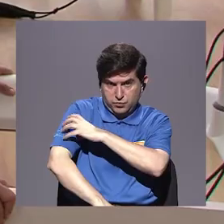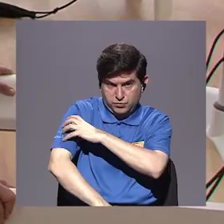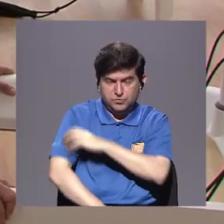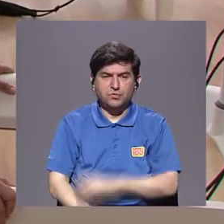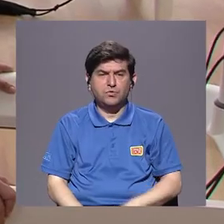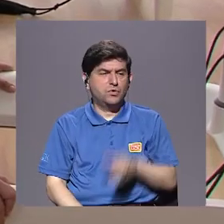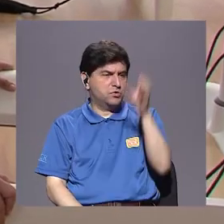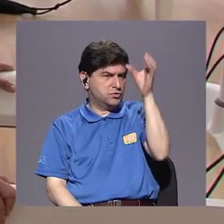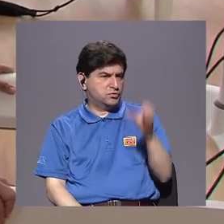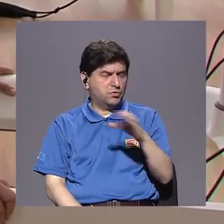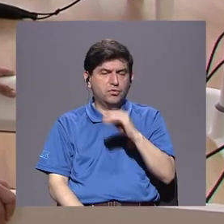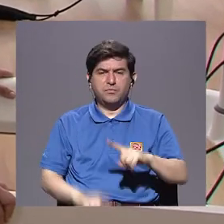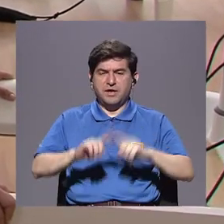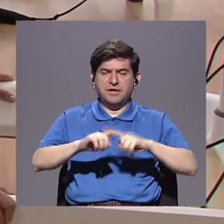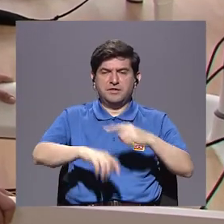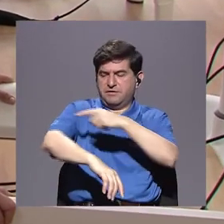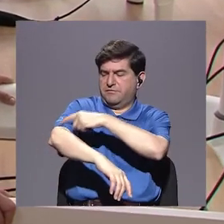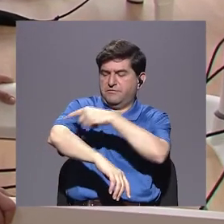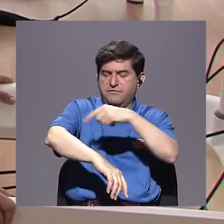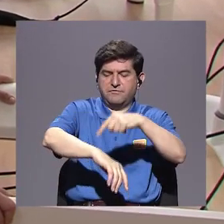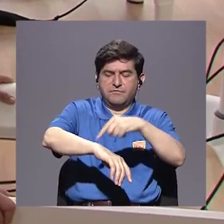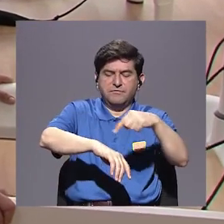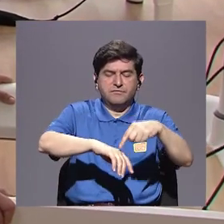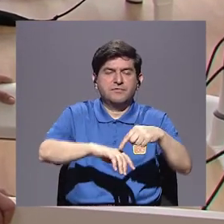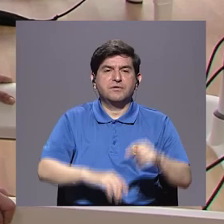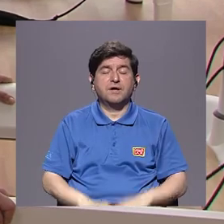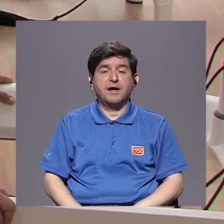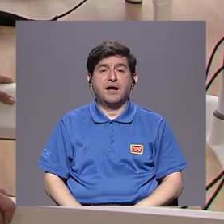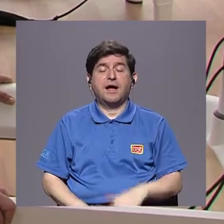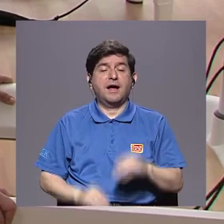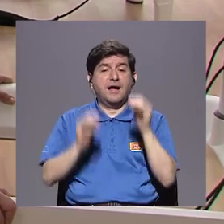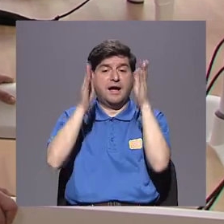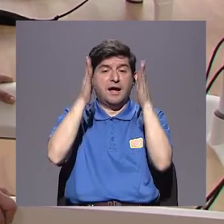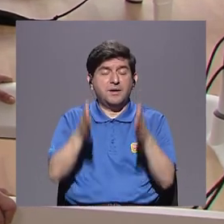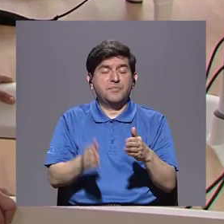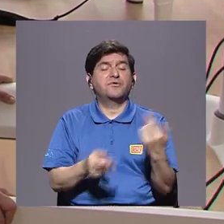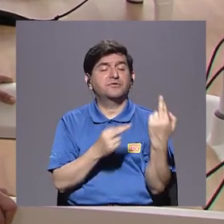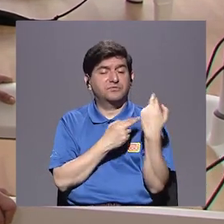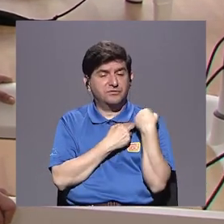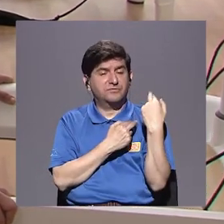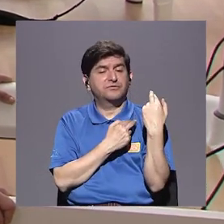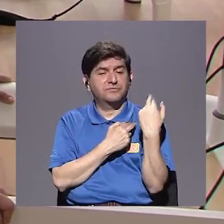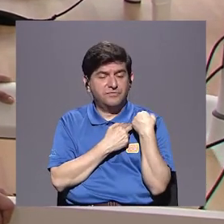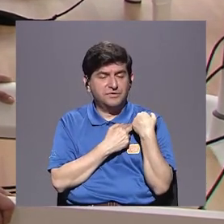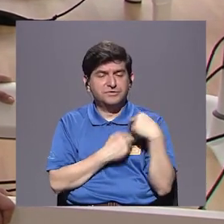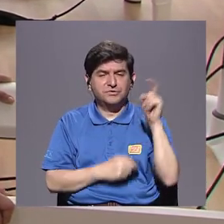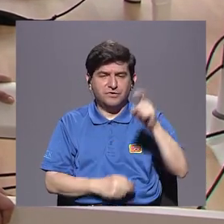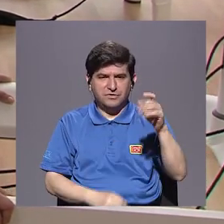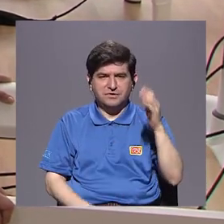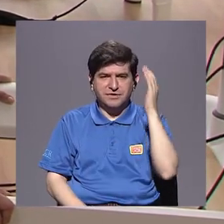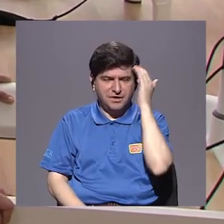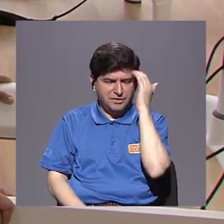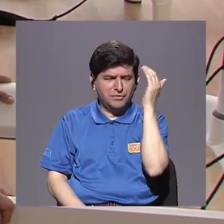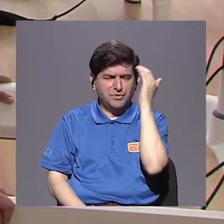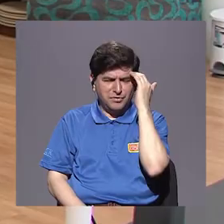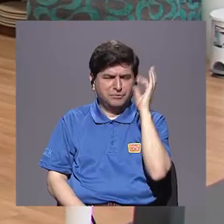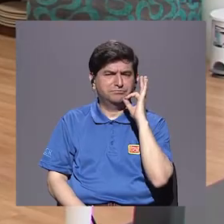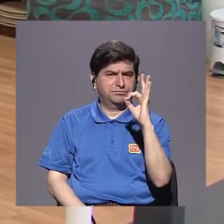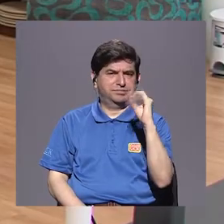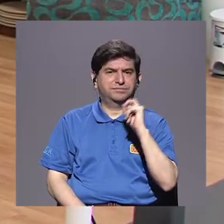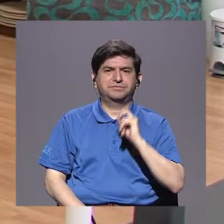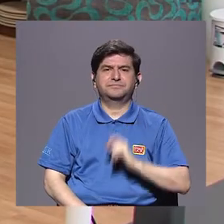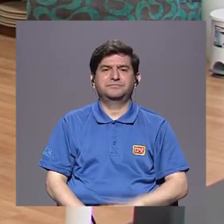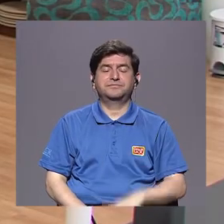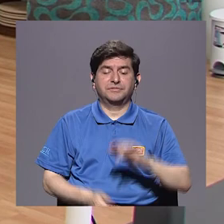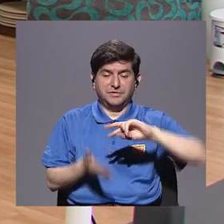músculos, de columna y articulaciones, es importante que el profesor encargado tenga bastante